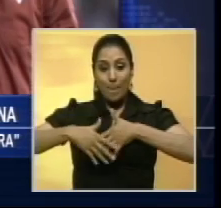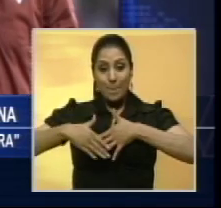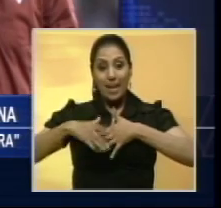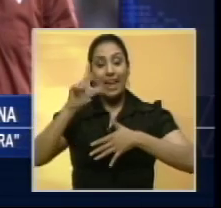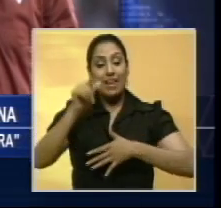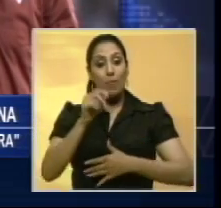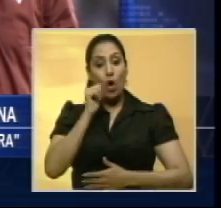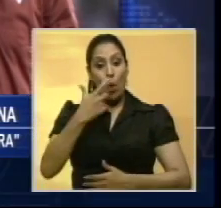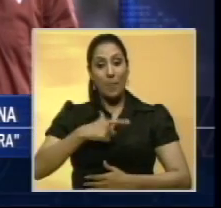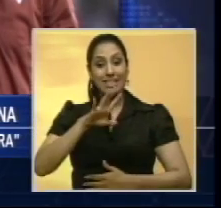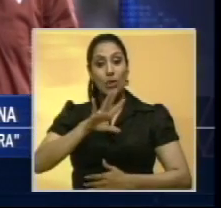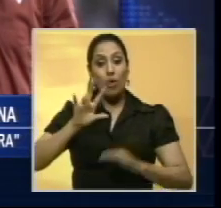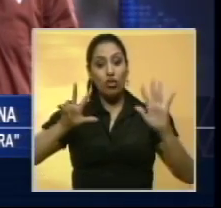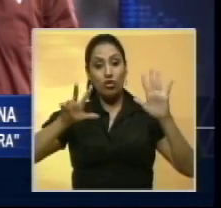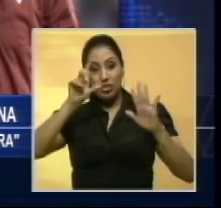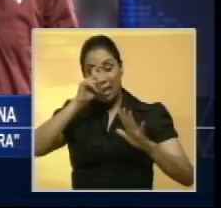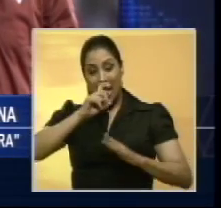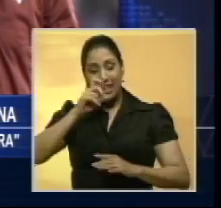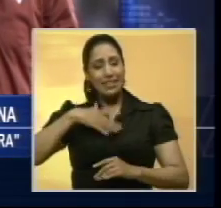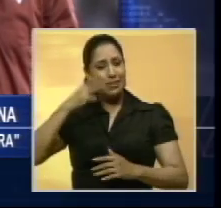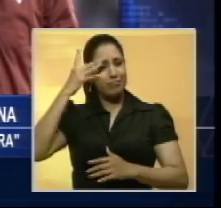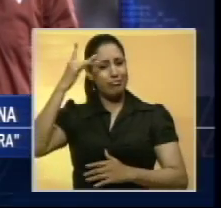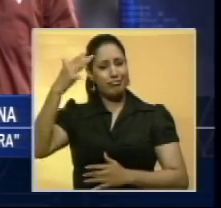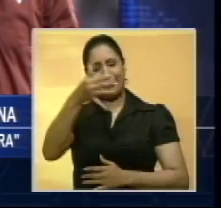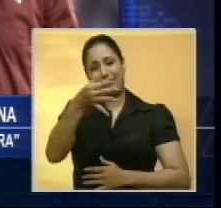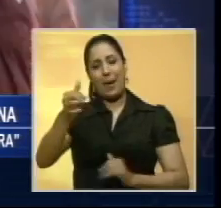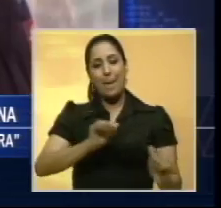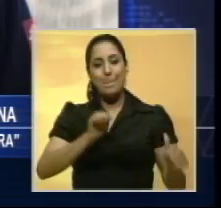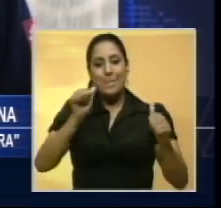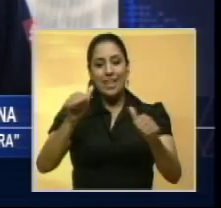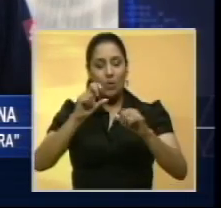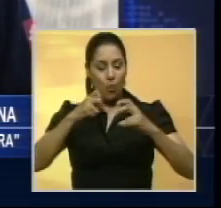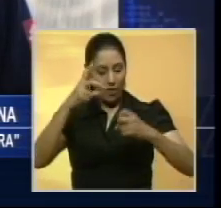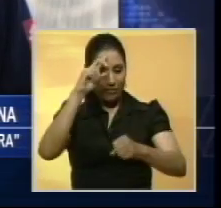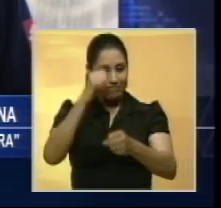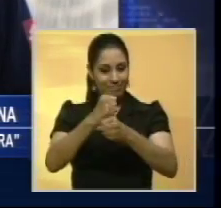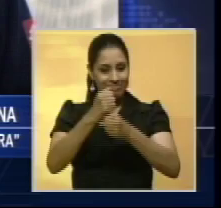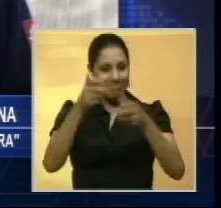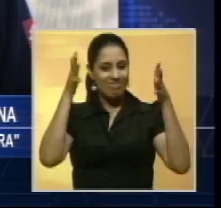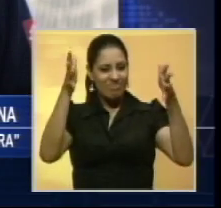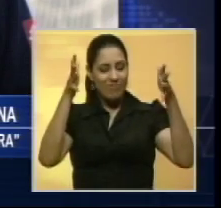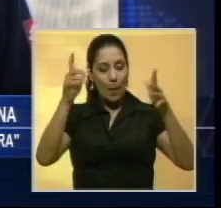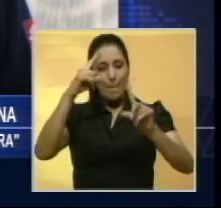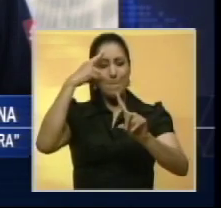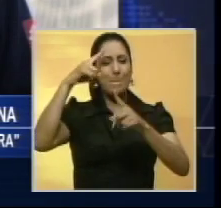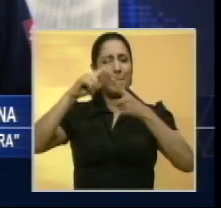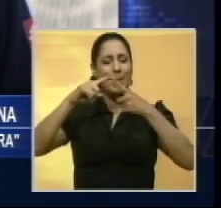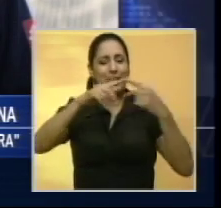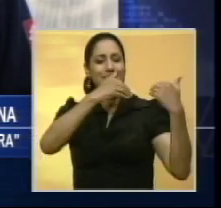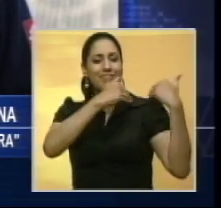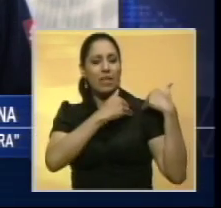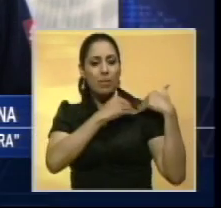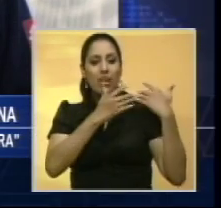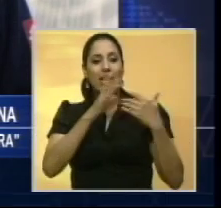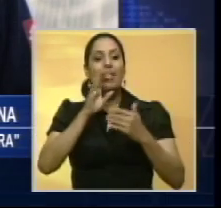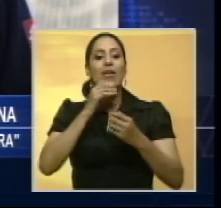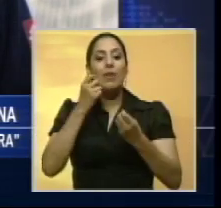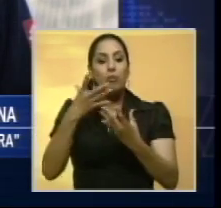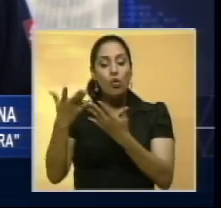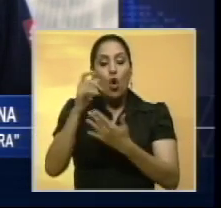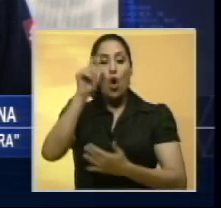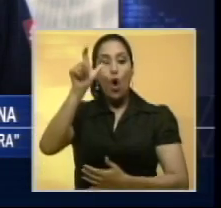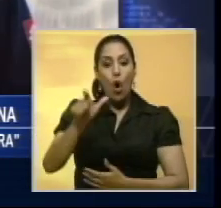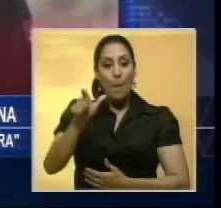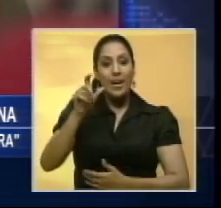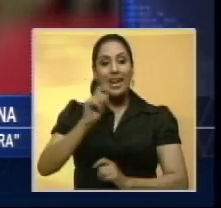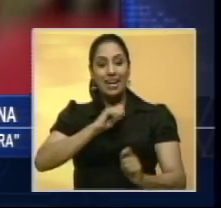técnico de 58 años aseguró que es un sueño cumplido iniciar esta nueva etapa y se fijó como primera tarea convencer a Lionel Messi